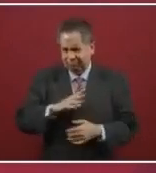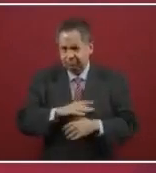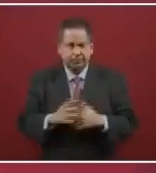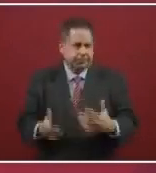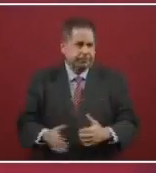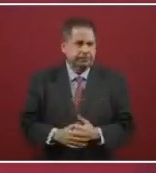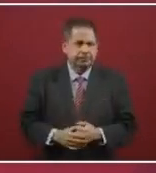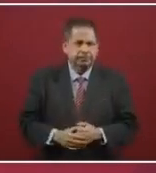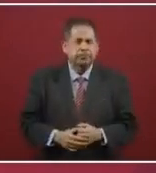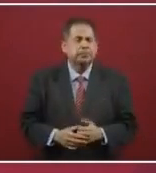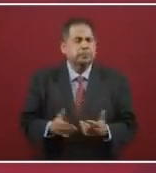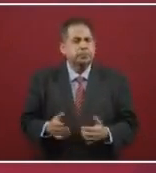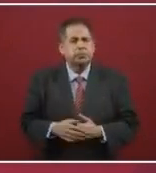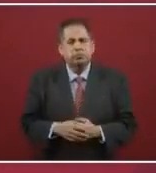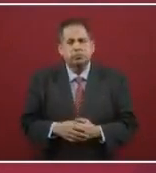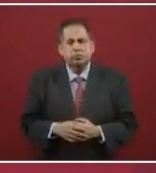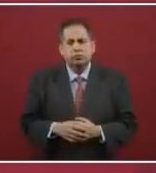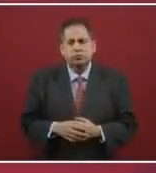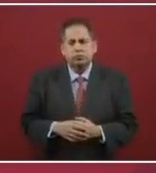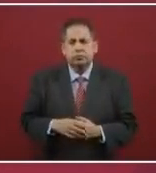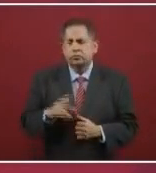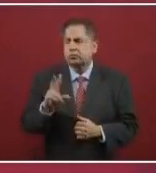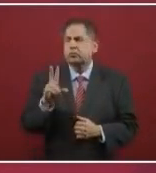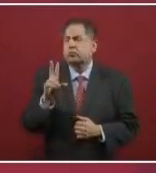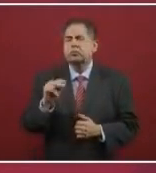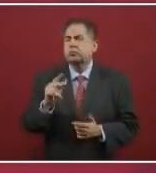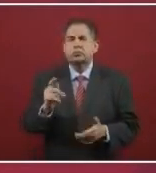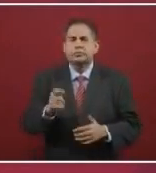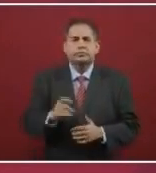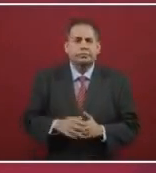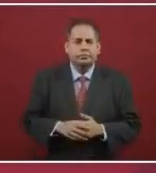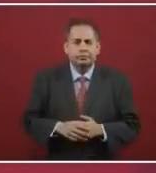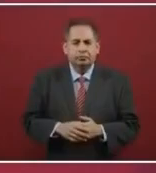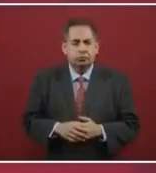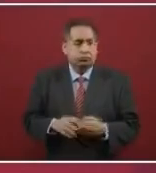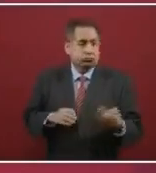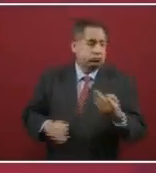Entonces, no es